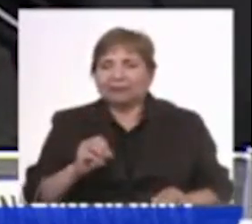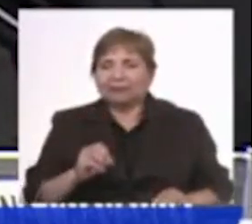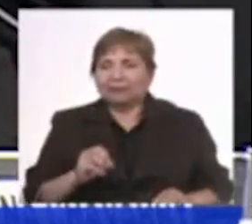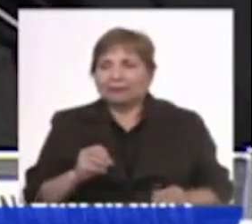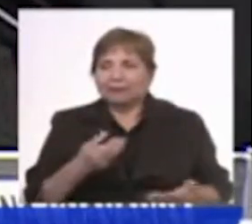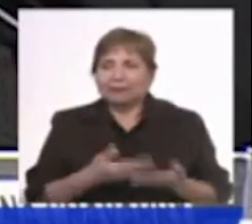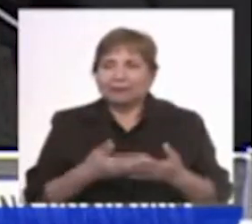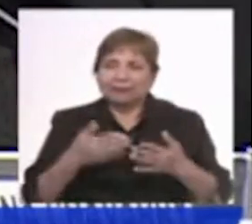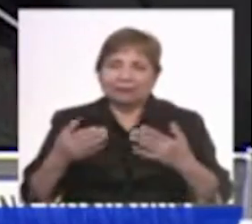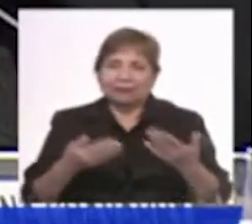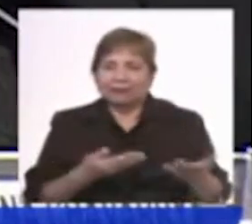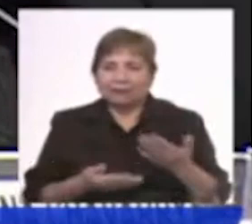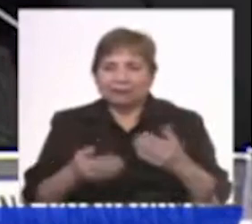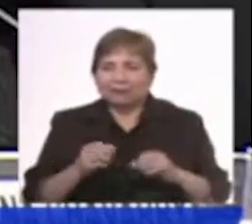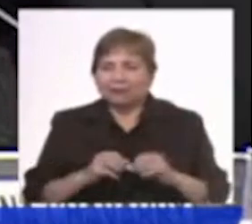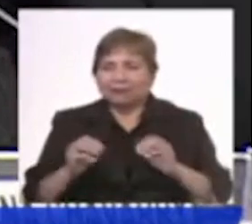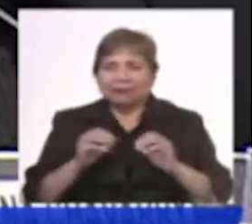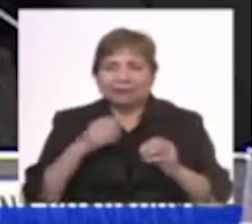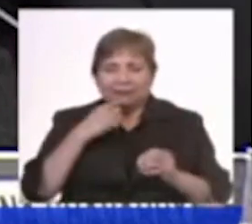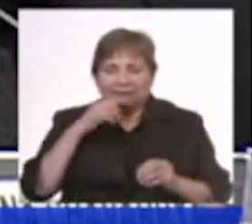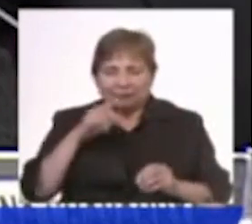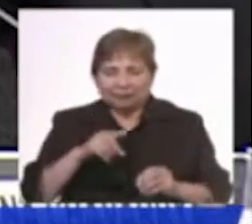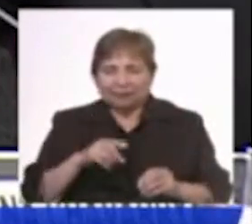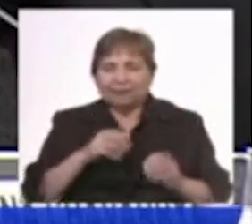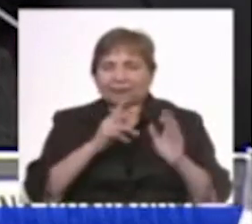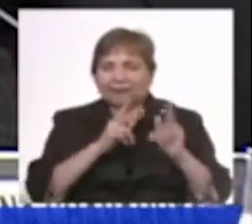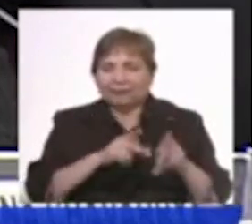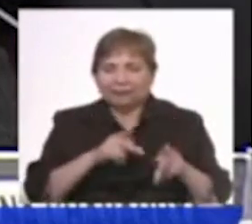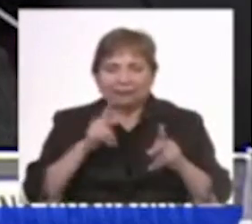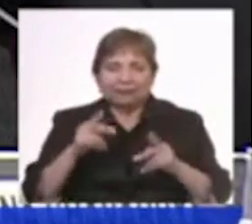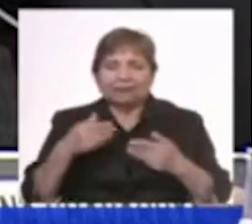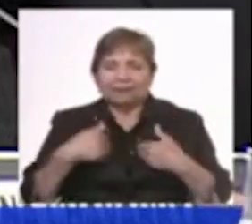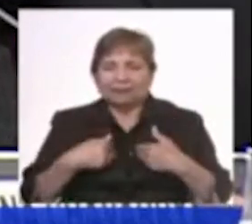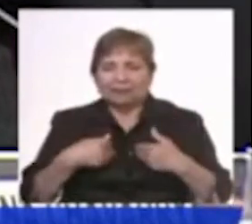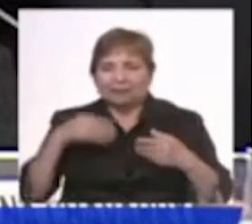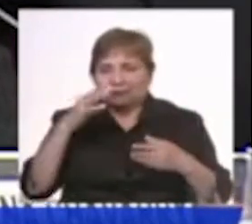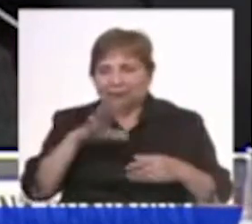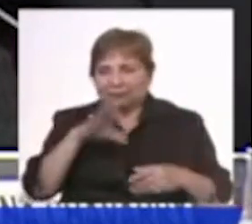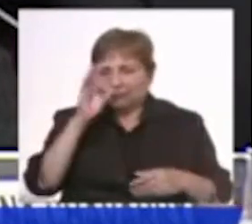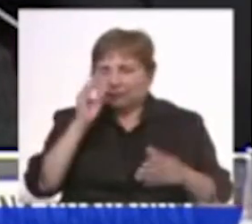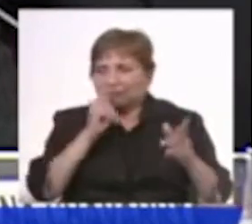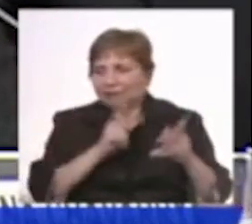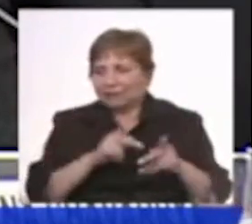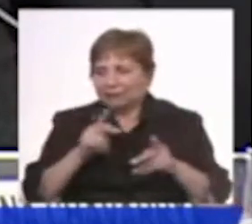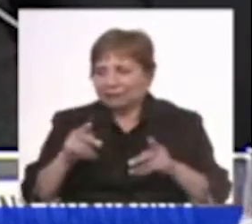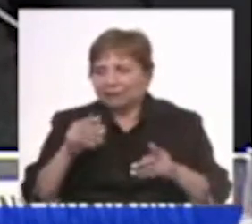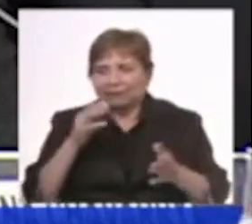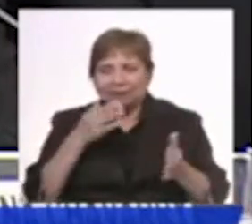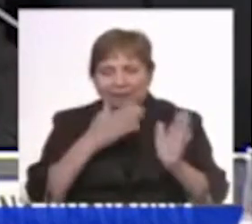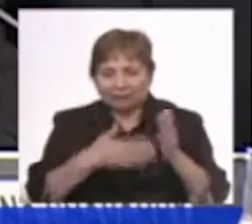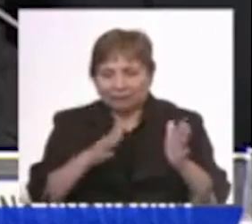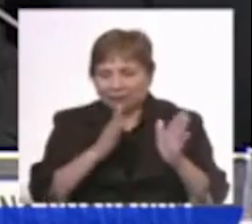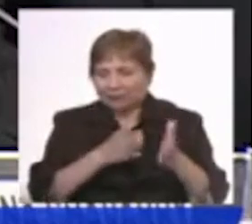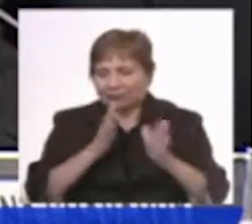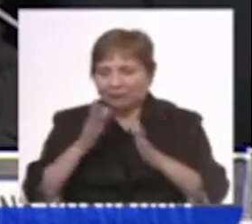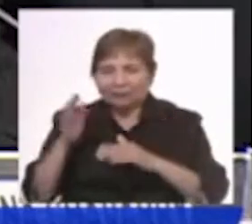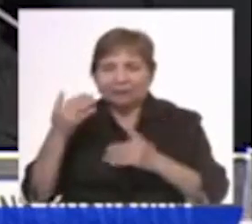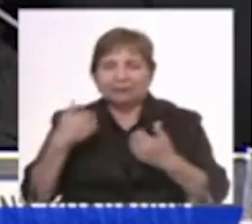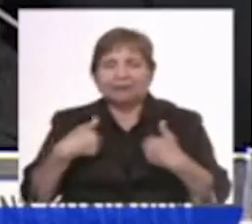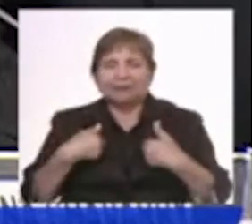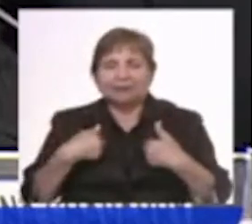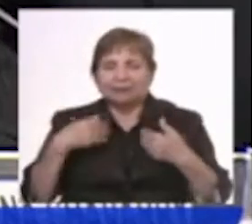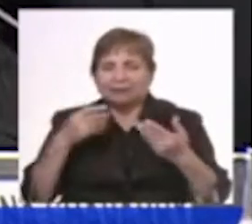y los otros que nos hemos referido han estado programados. Nosotros lo hemos encontrado ya programados y en marcha. En consecuencia,